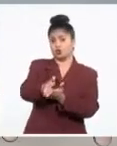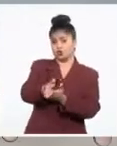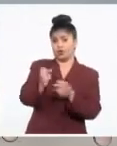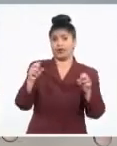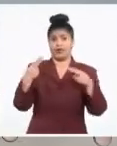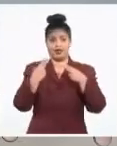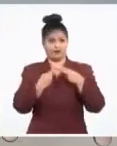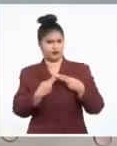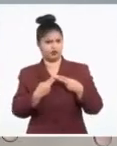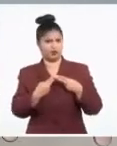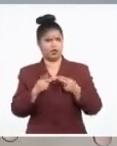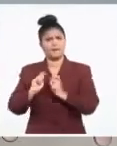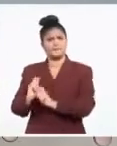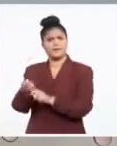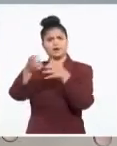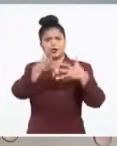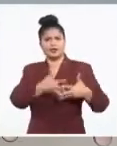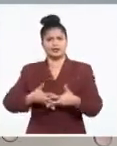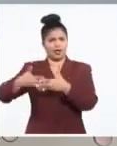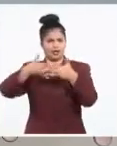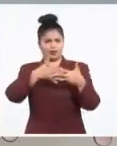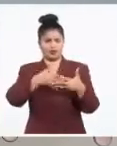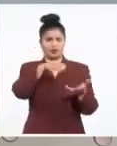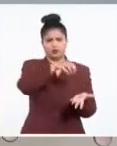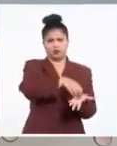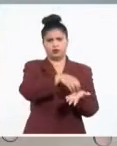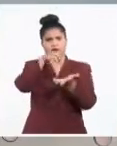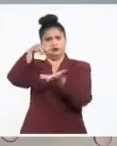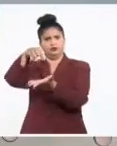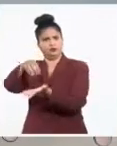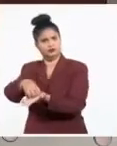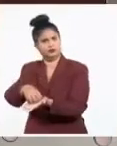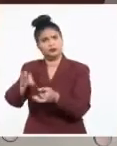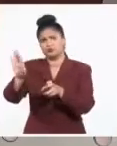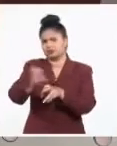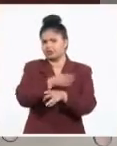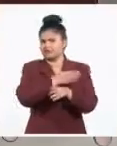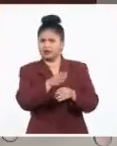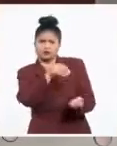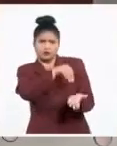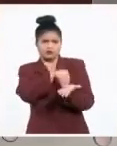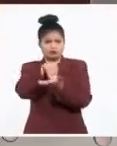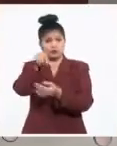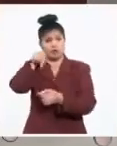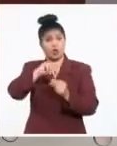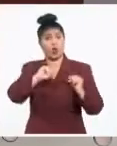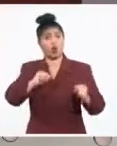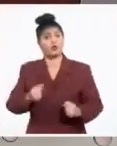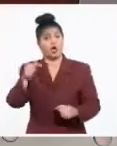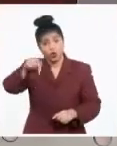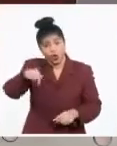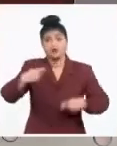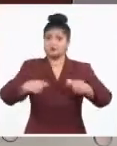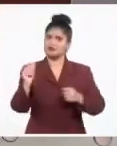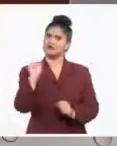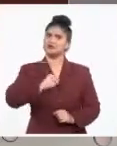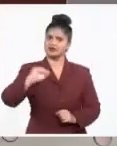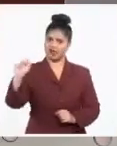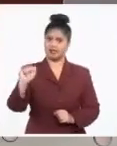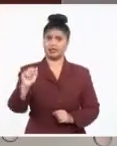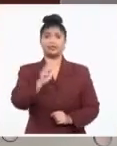las grandes ligas de béisbol estadounidense. Bravos de Atlanta, Marineros de Seattle y Dodgers de Los Ángeles están obligados a ganar hoy si quieren seguir con vida